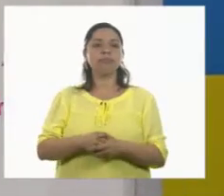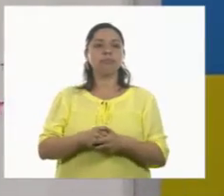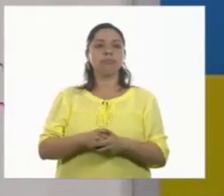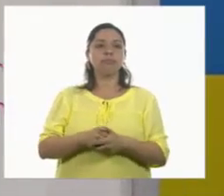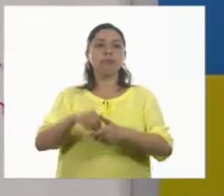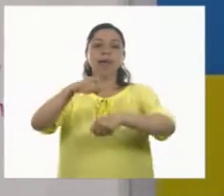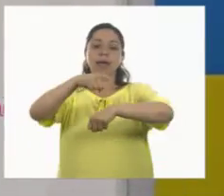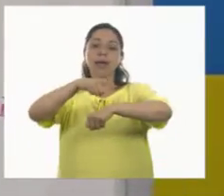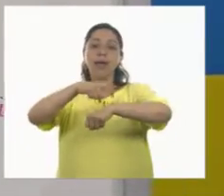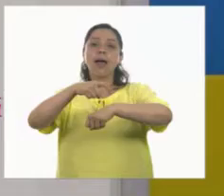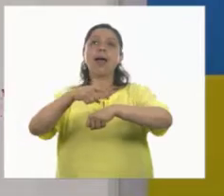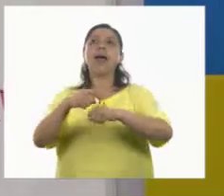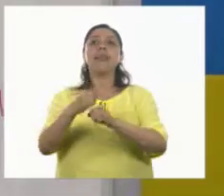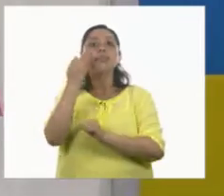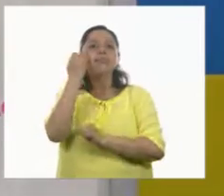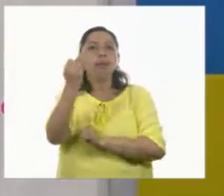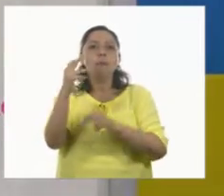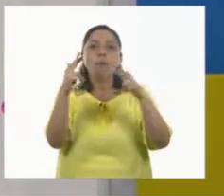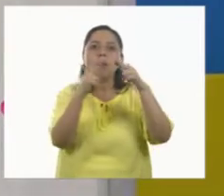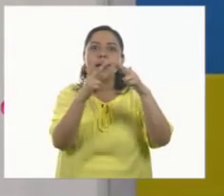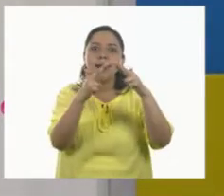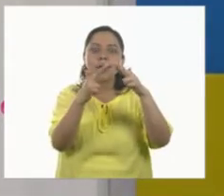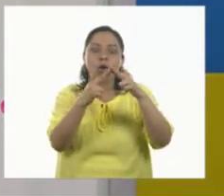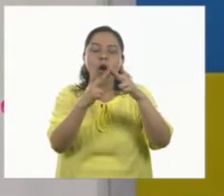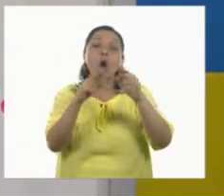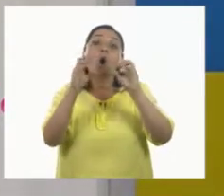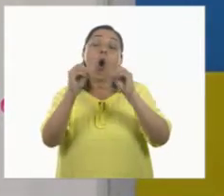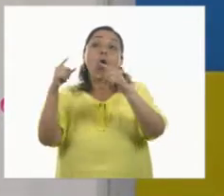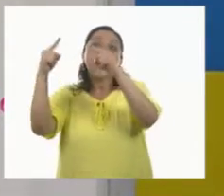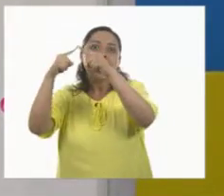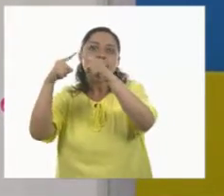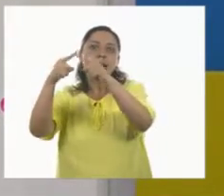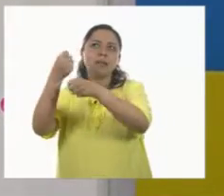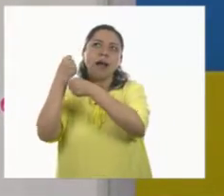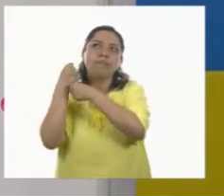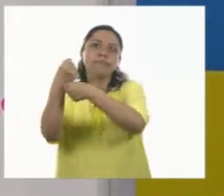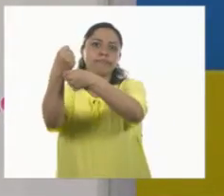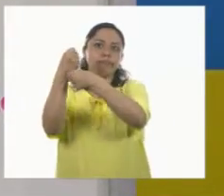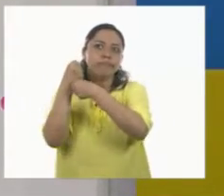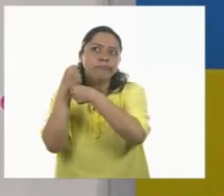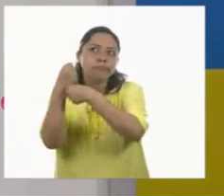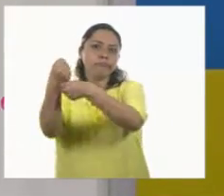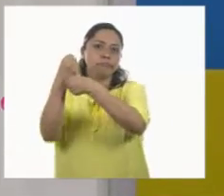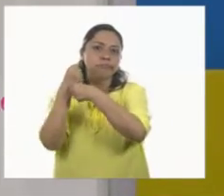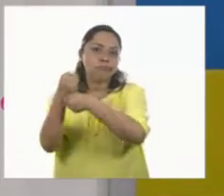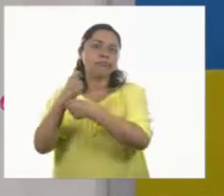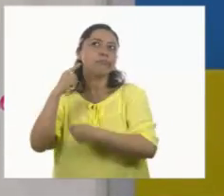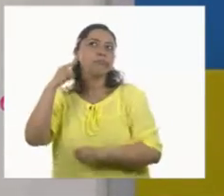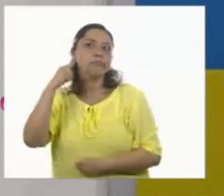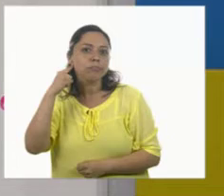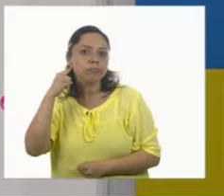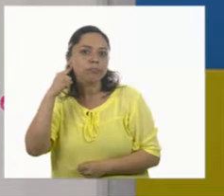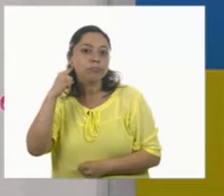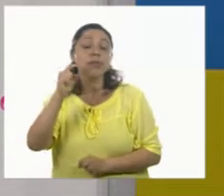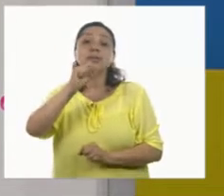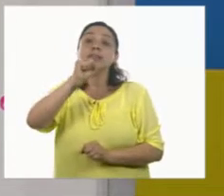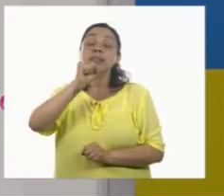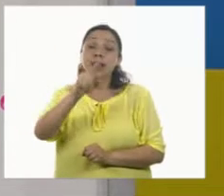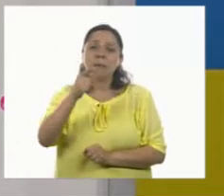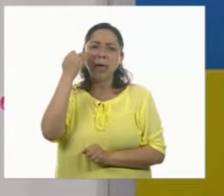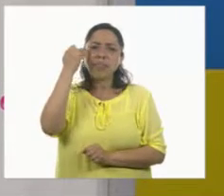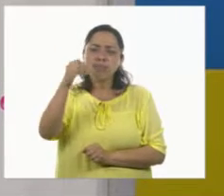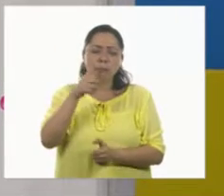tiempo religioso o con las campanadas de la iglesia, pero también tenían un tiempo agrícola y sobre todo